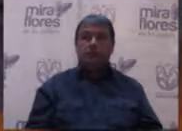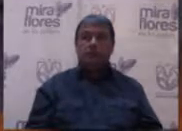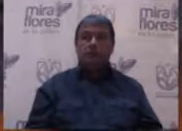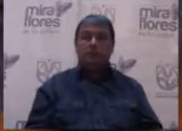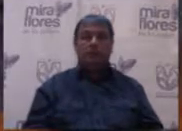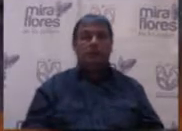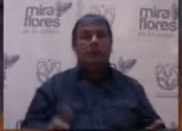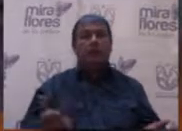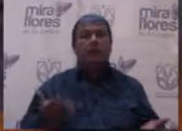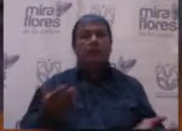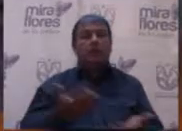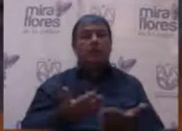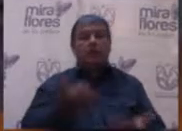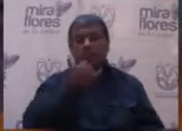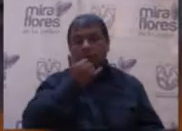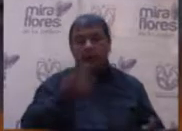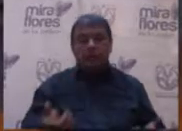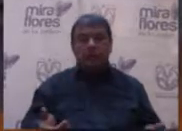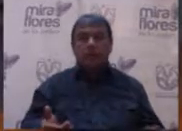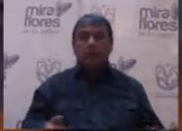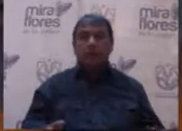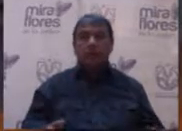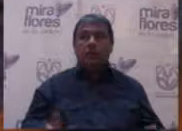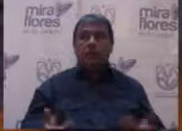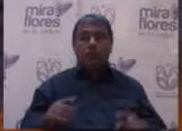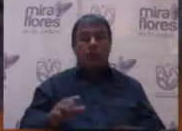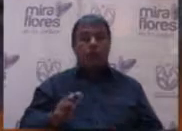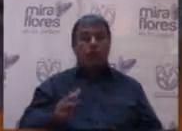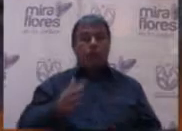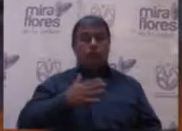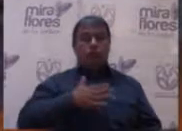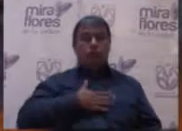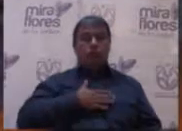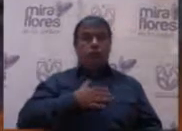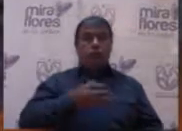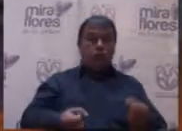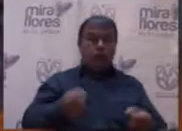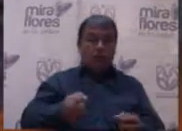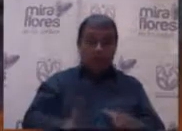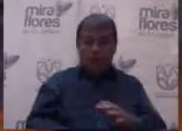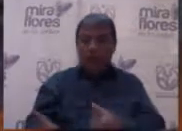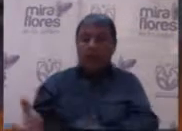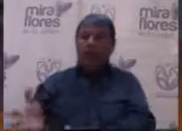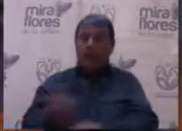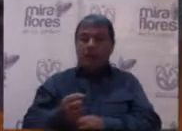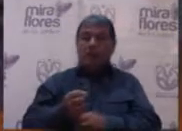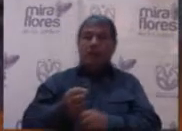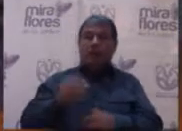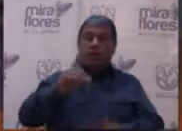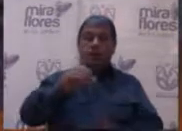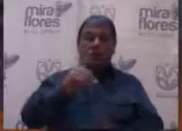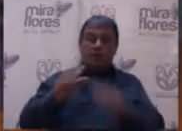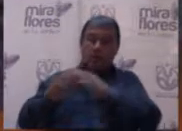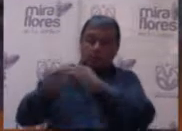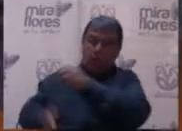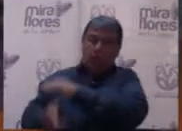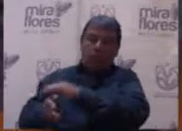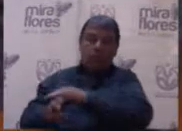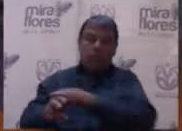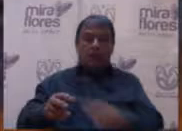El hecho es que cuando el propietario va a retirar del depósito el vehículo, este